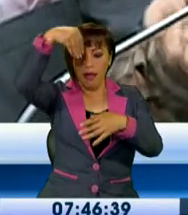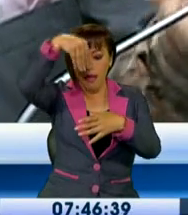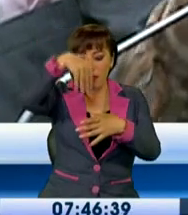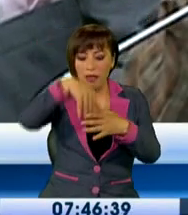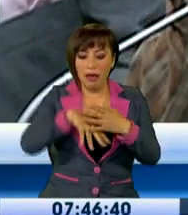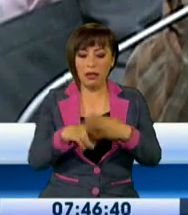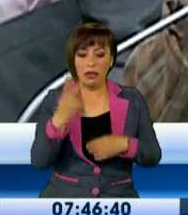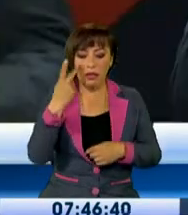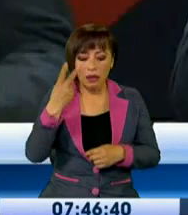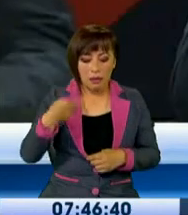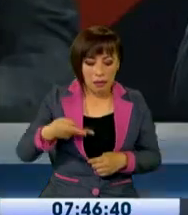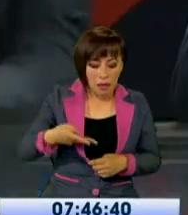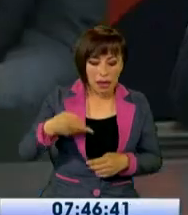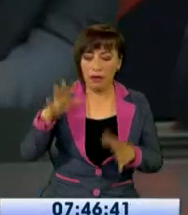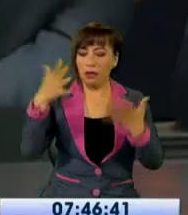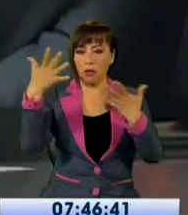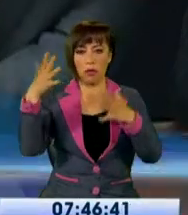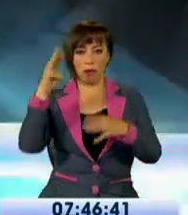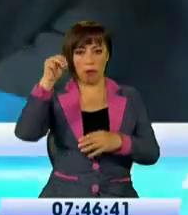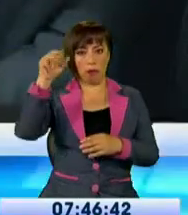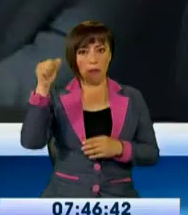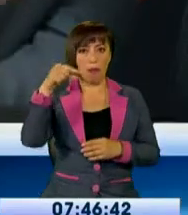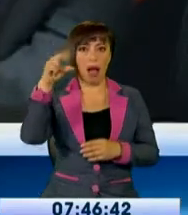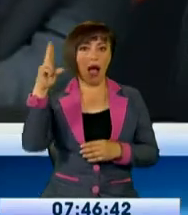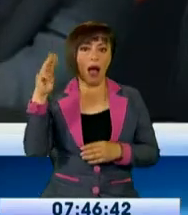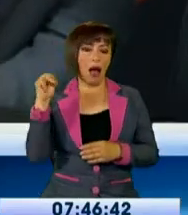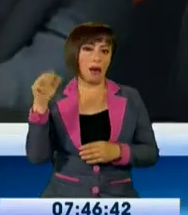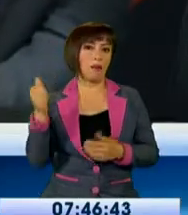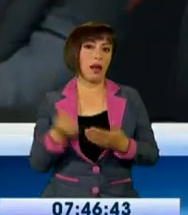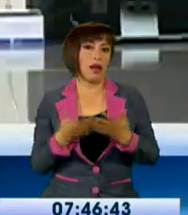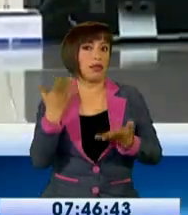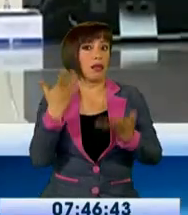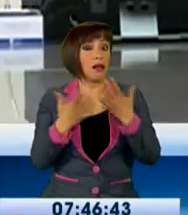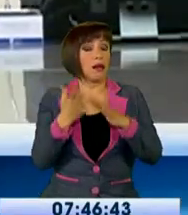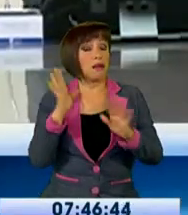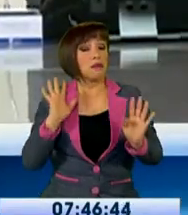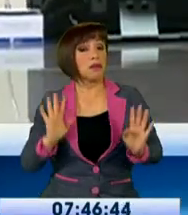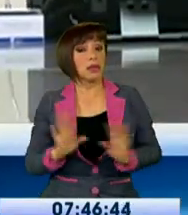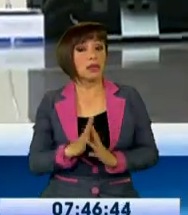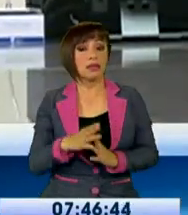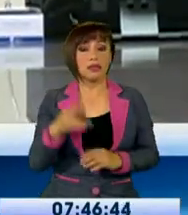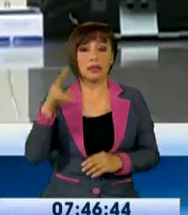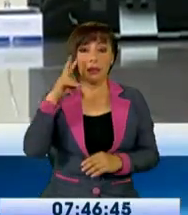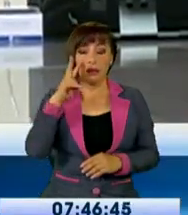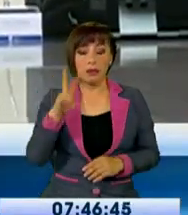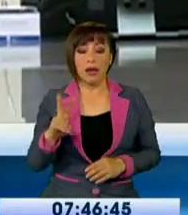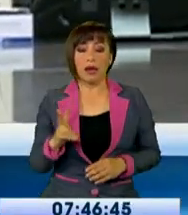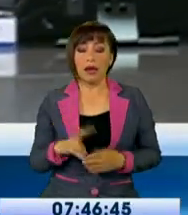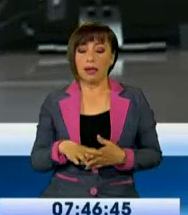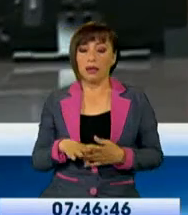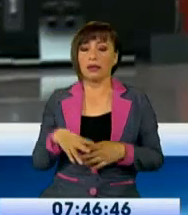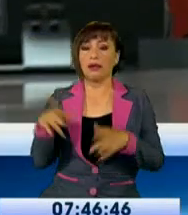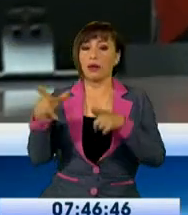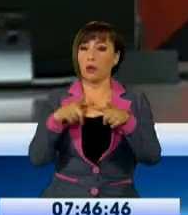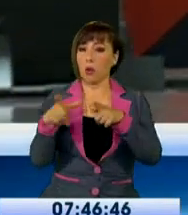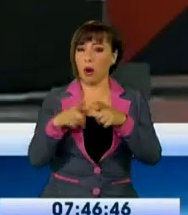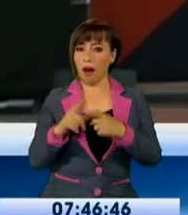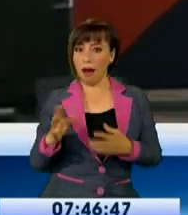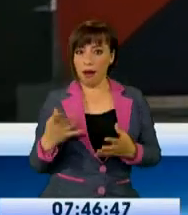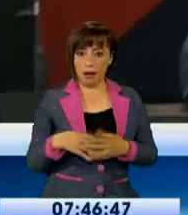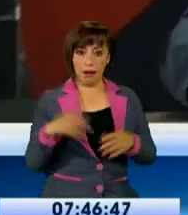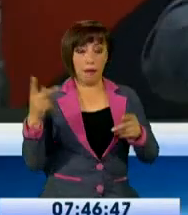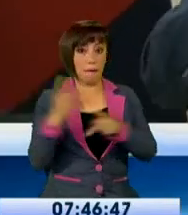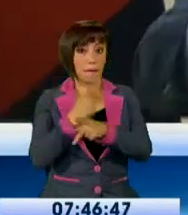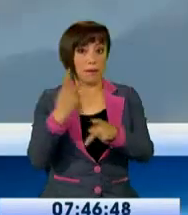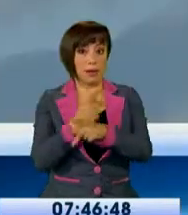no hay evidencias de magma. Navas expresó que se está analizando la posibilidad de realizar obras de mitigación en las zonas de riesgo a través de un informe